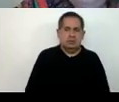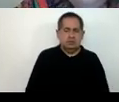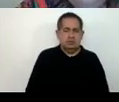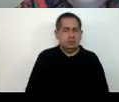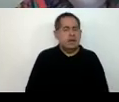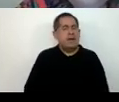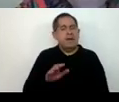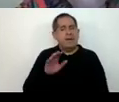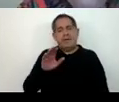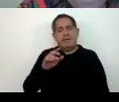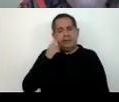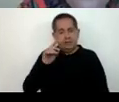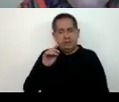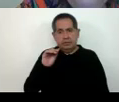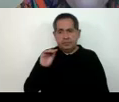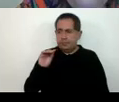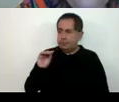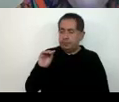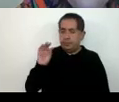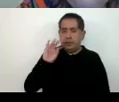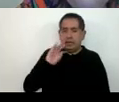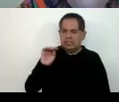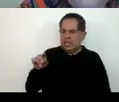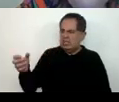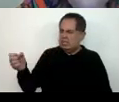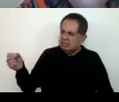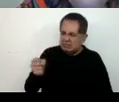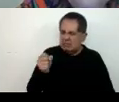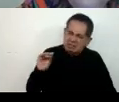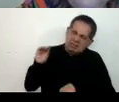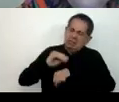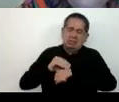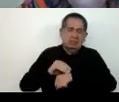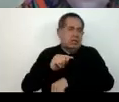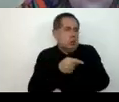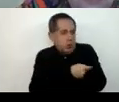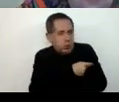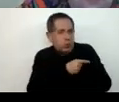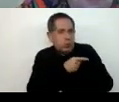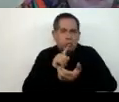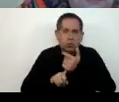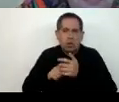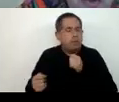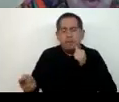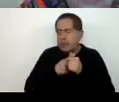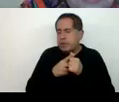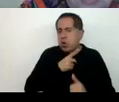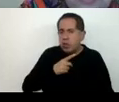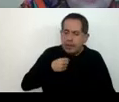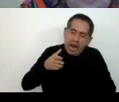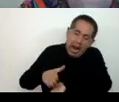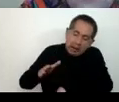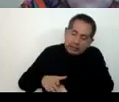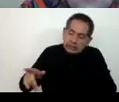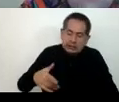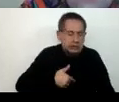En el caso de que se imponga algún método anticonceptivo, para eso existe el consentimiento informado. O sea,